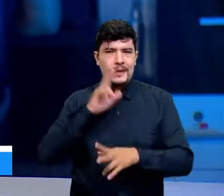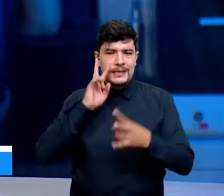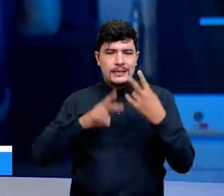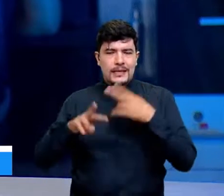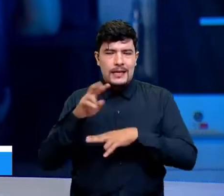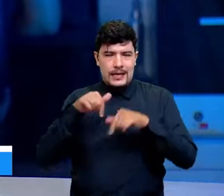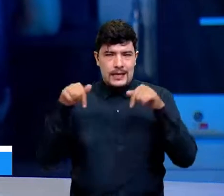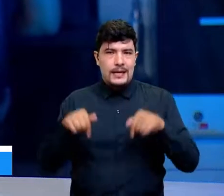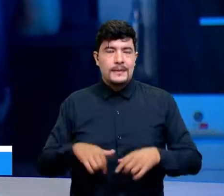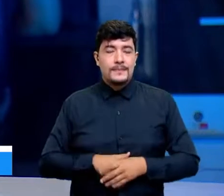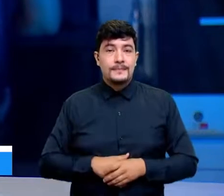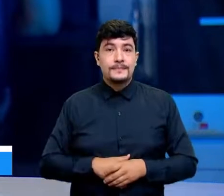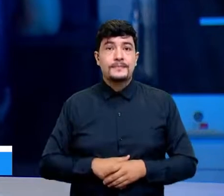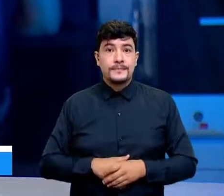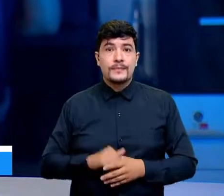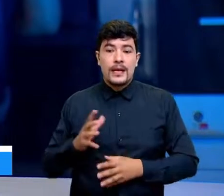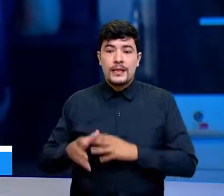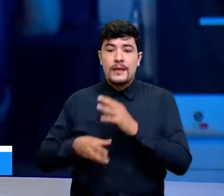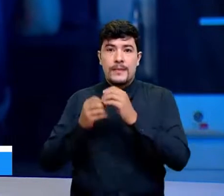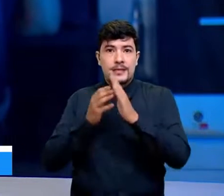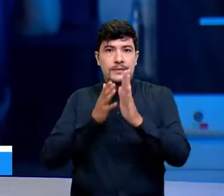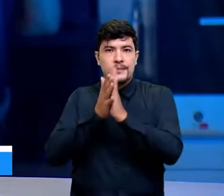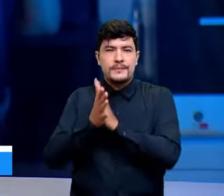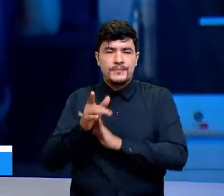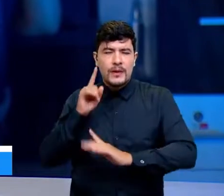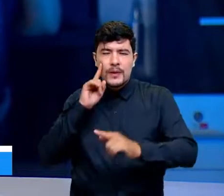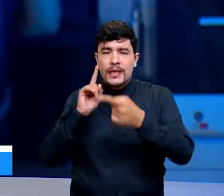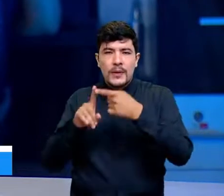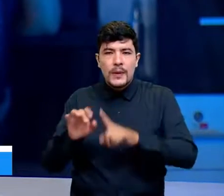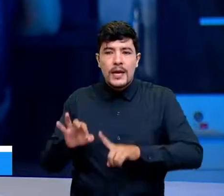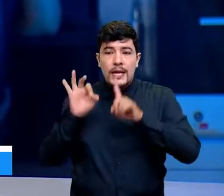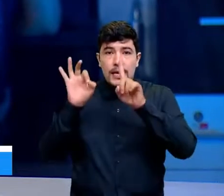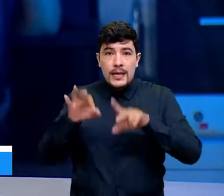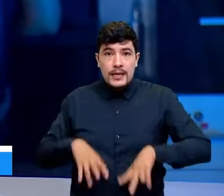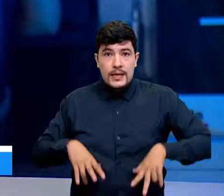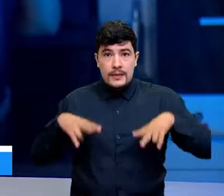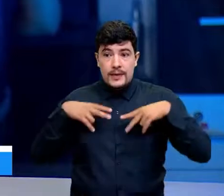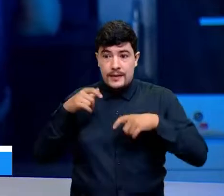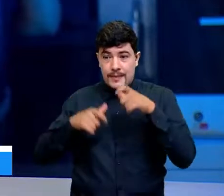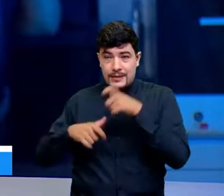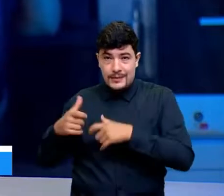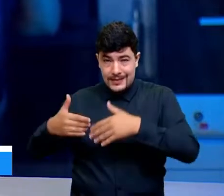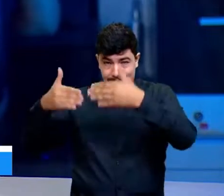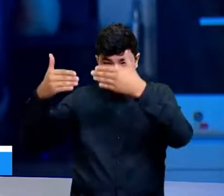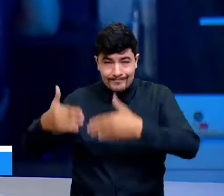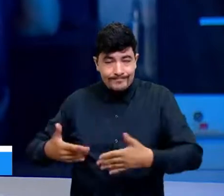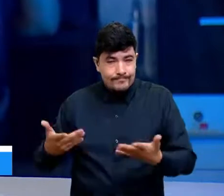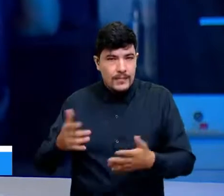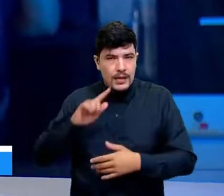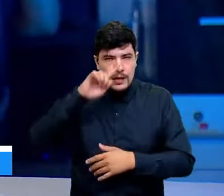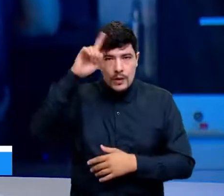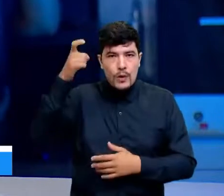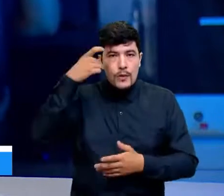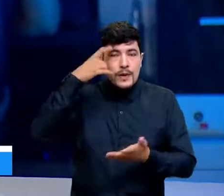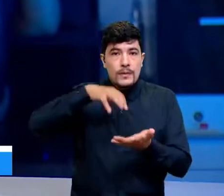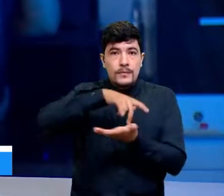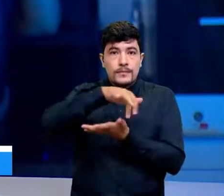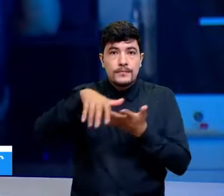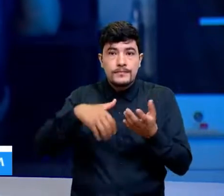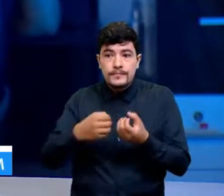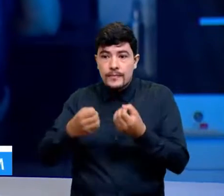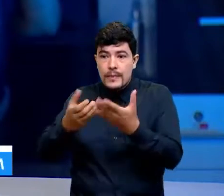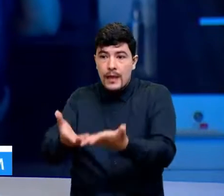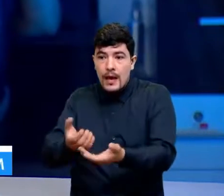Continuamos con más temas, pues con el propósito de mejorar la calidad de vida de algunas personas en condición de discapacidad, la Gobernación de Santander entregó